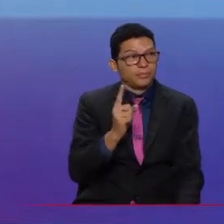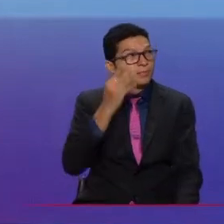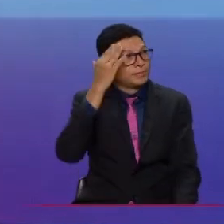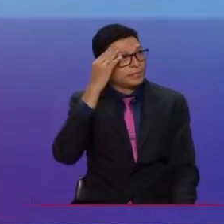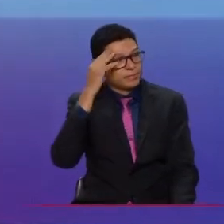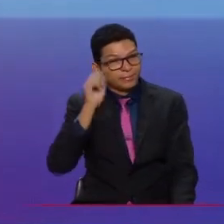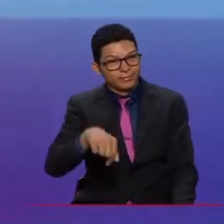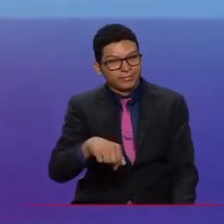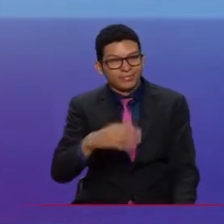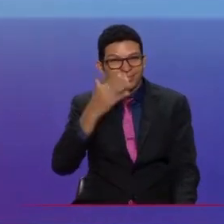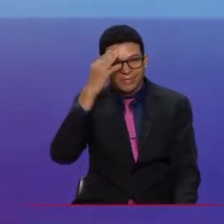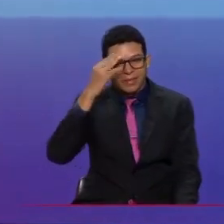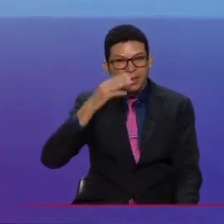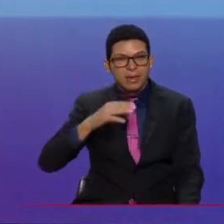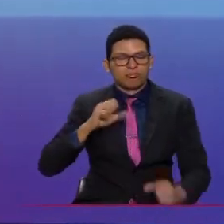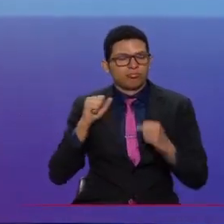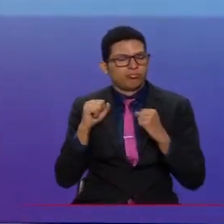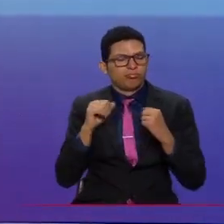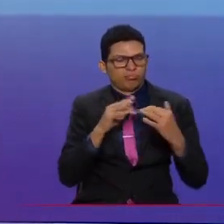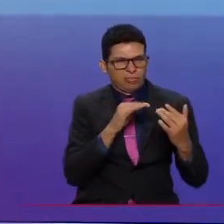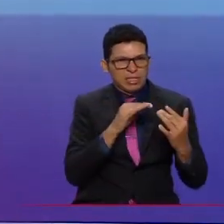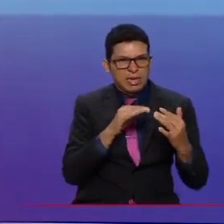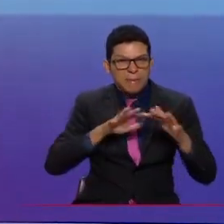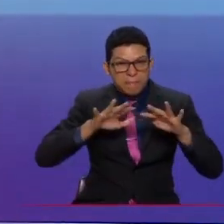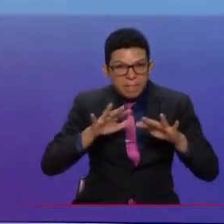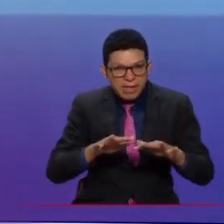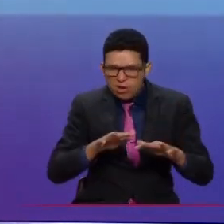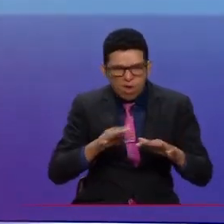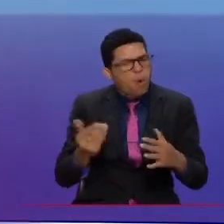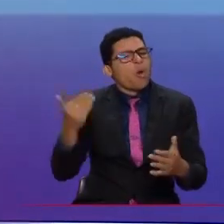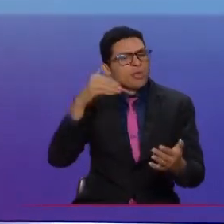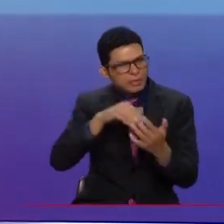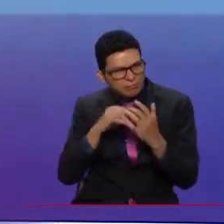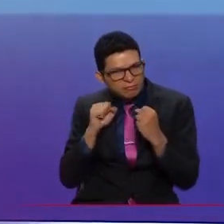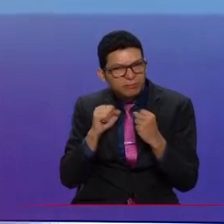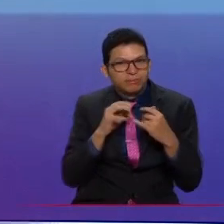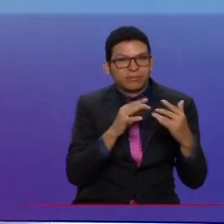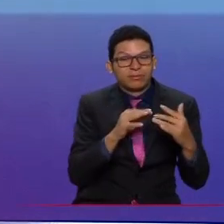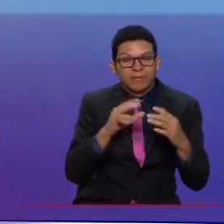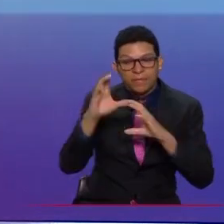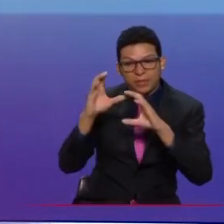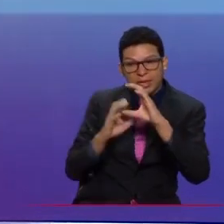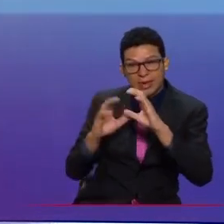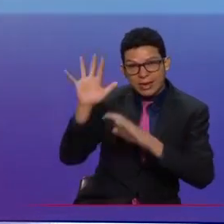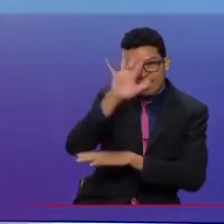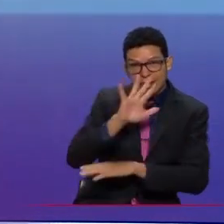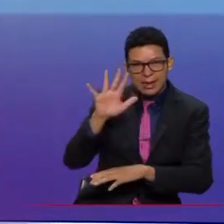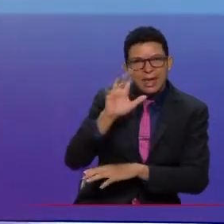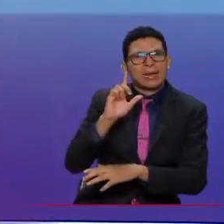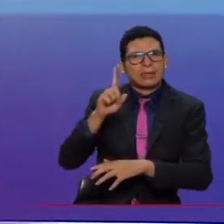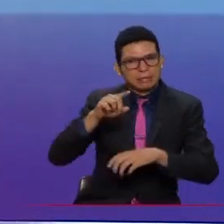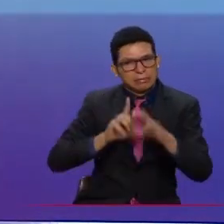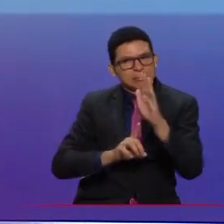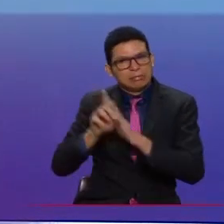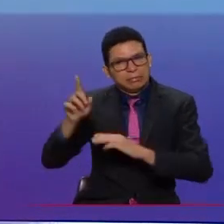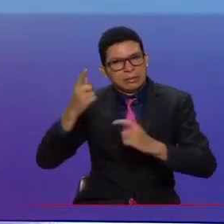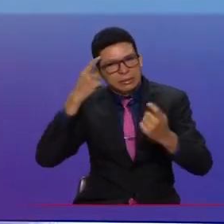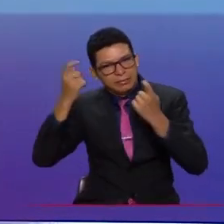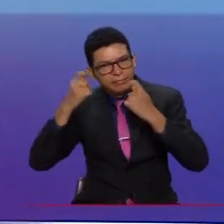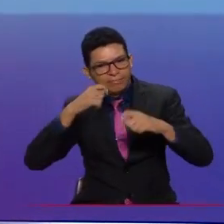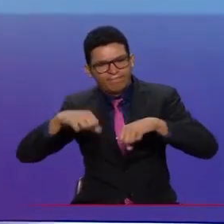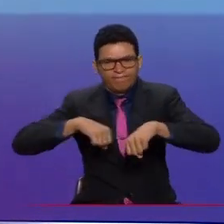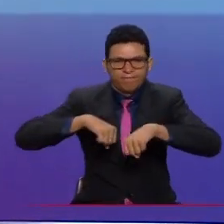Luego del levantamiento del cese al fuego en el departamento del Cauca, se han venido desarrollando diferentes operaciones en el marco de estas